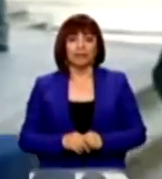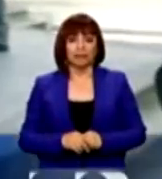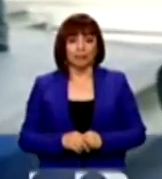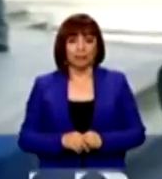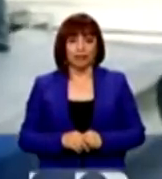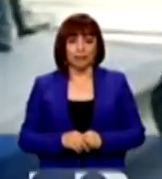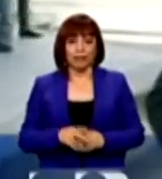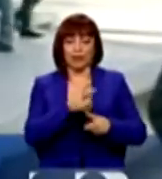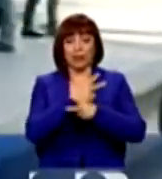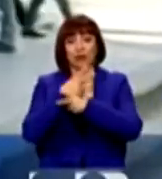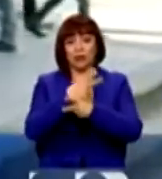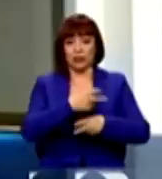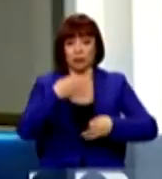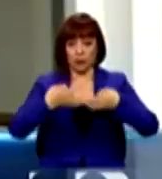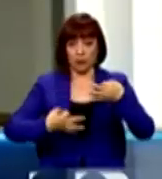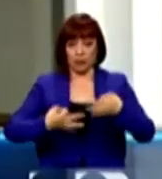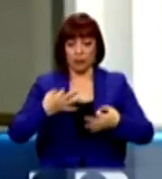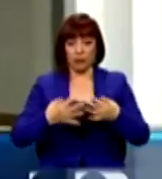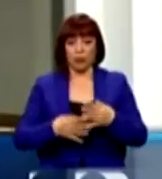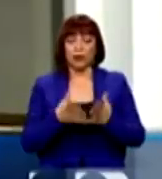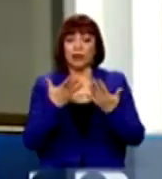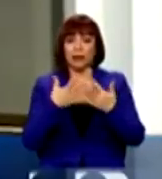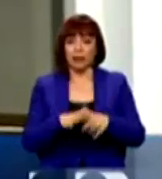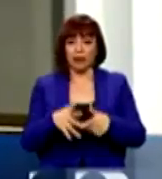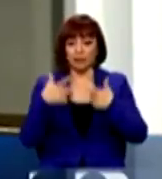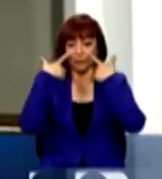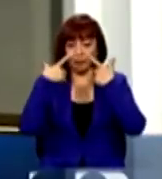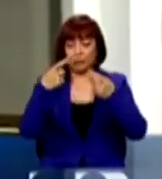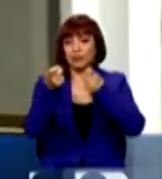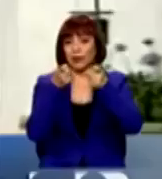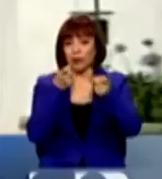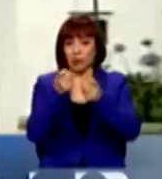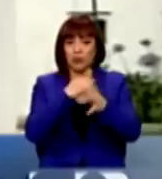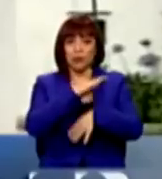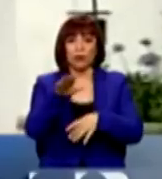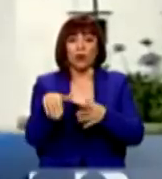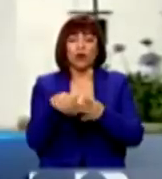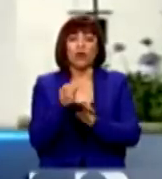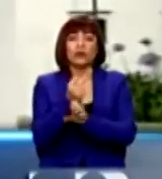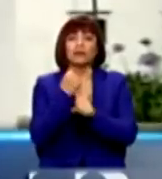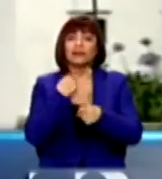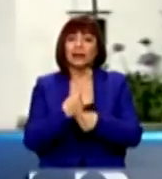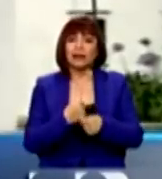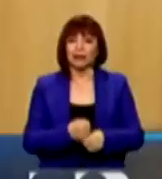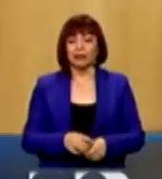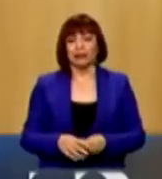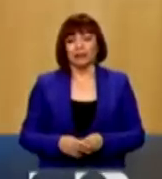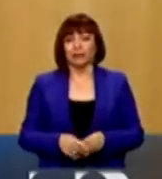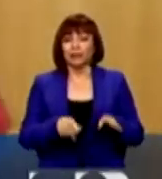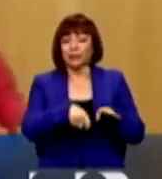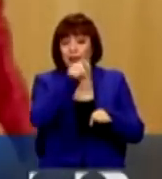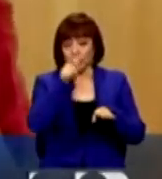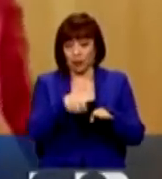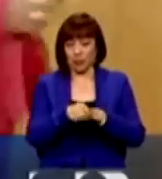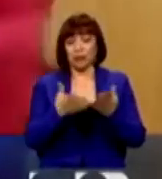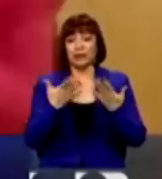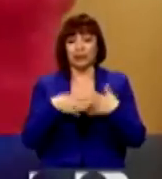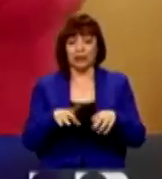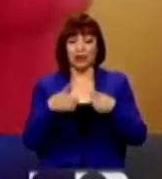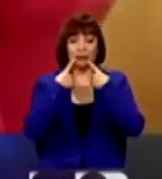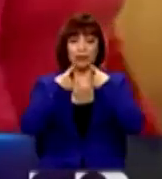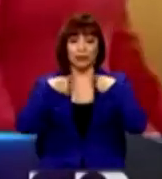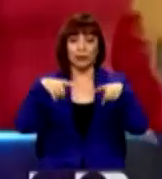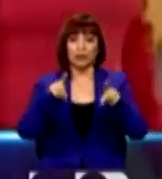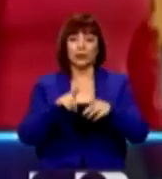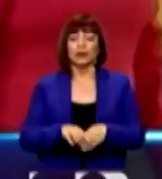que el Consejo de la Judicatura estará en permanente observación de las acciones efectuadas por los operadores de justicia. Así lo dijo la titular del organismo,